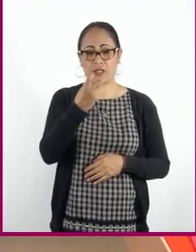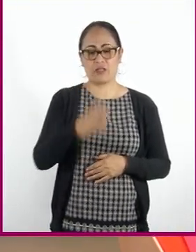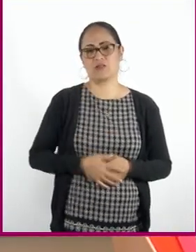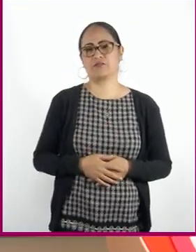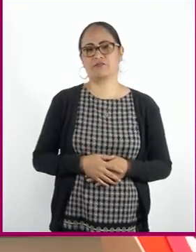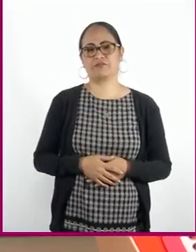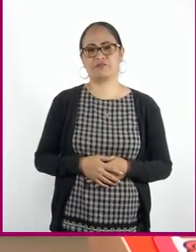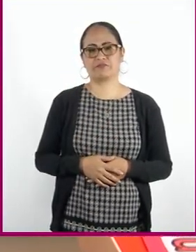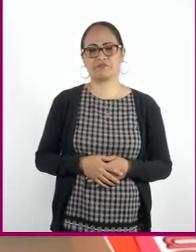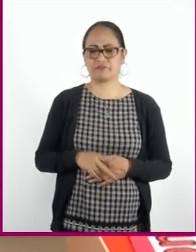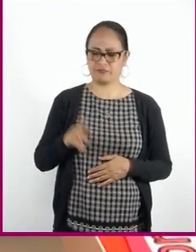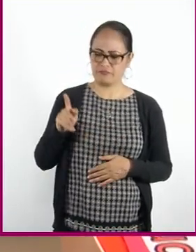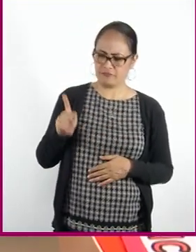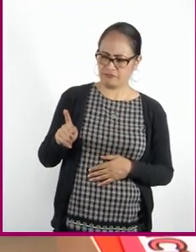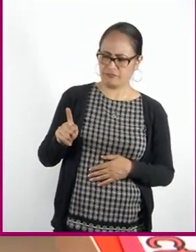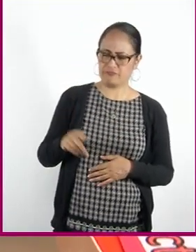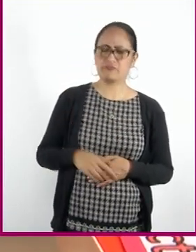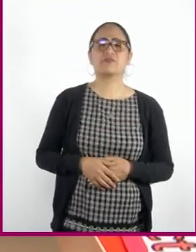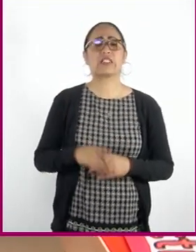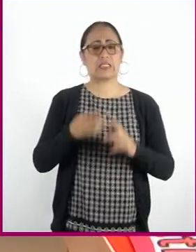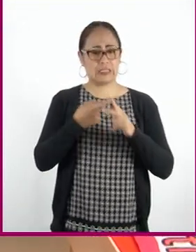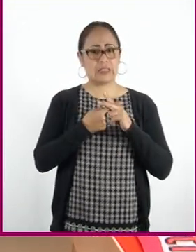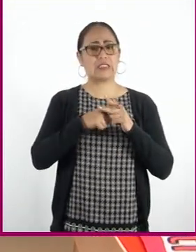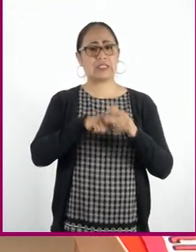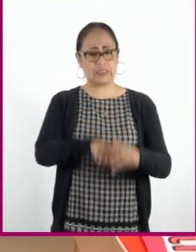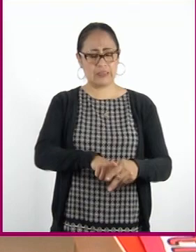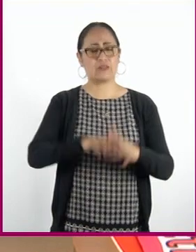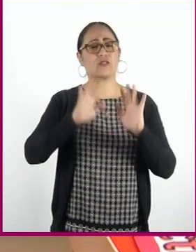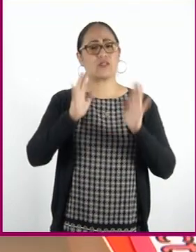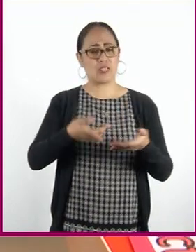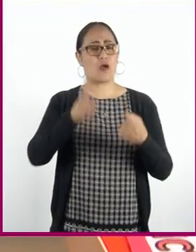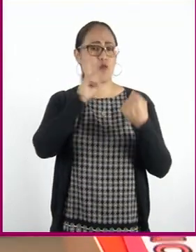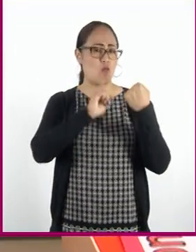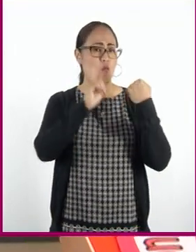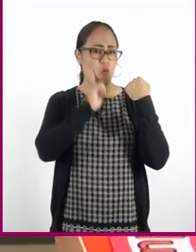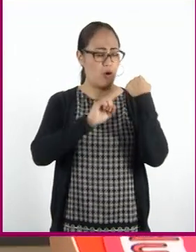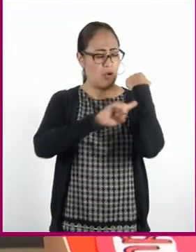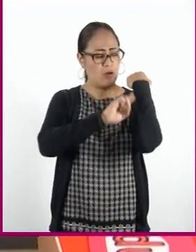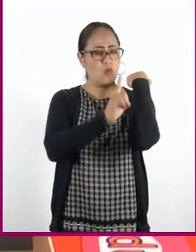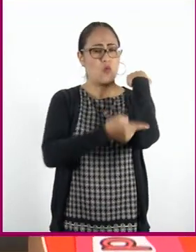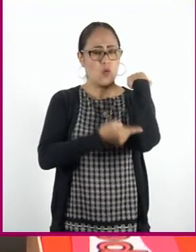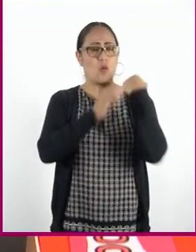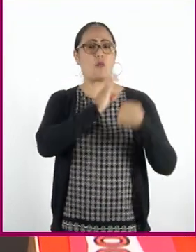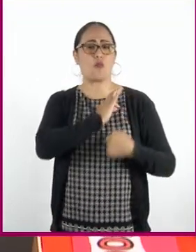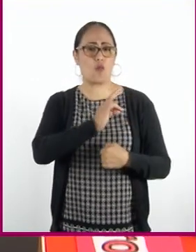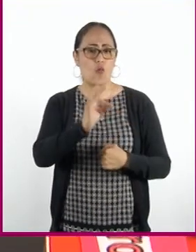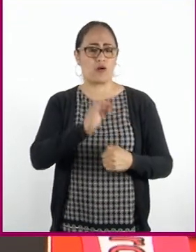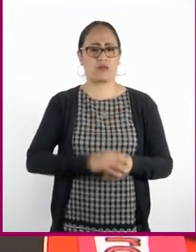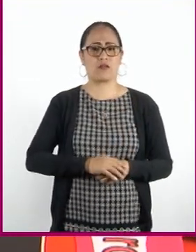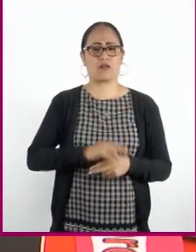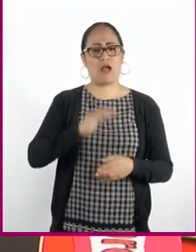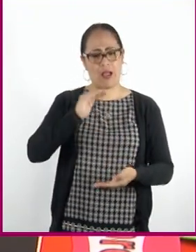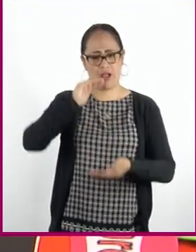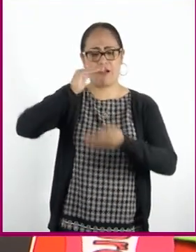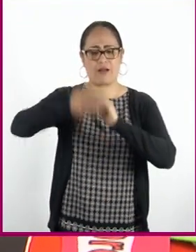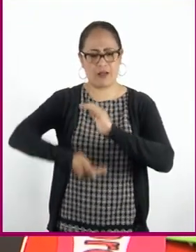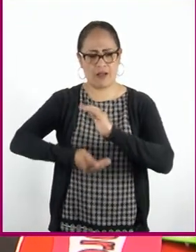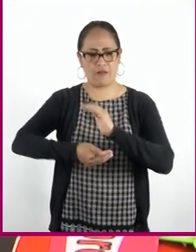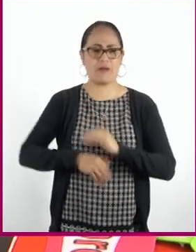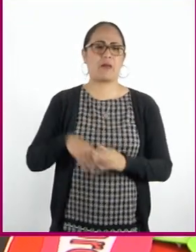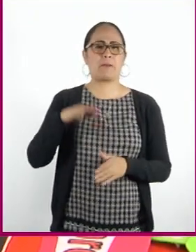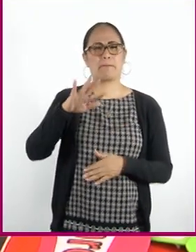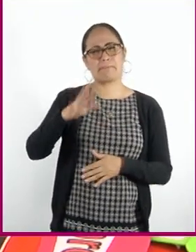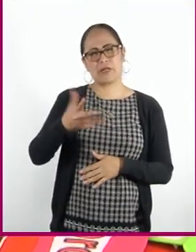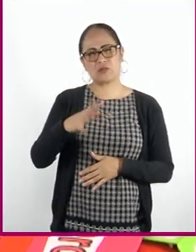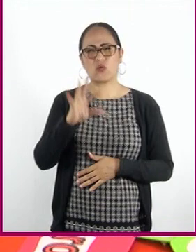sexual es la que da evidencia del inicio de la vida fértil de la mujer, misma que concluye con la menopausia, alrededor de